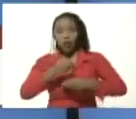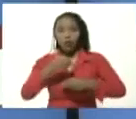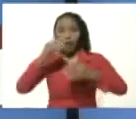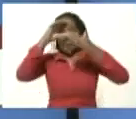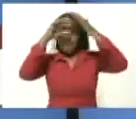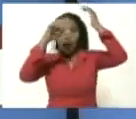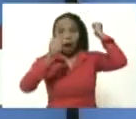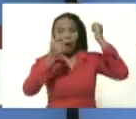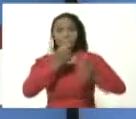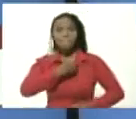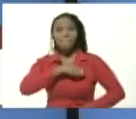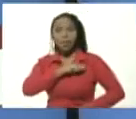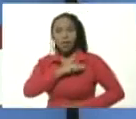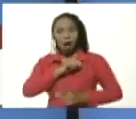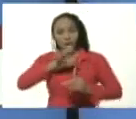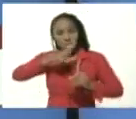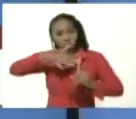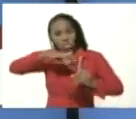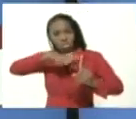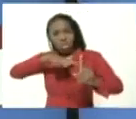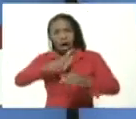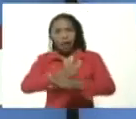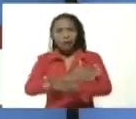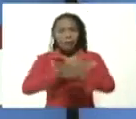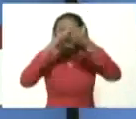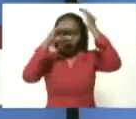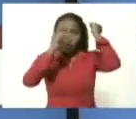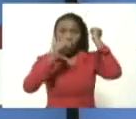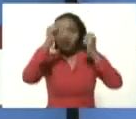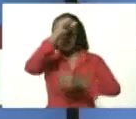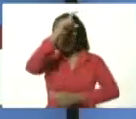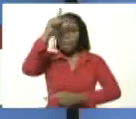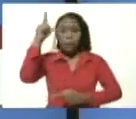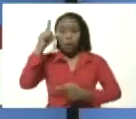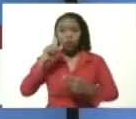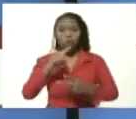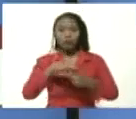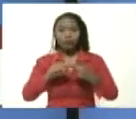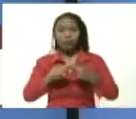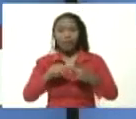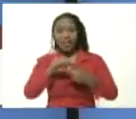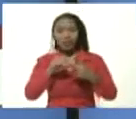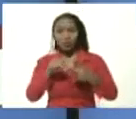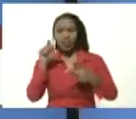de España con el anterior embajador que estaba aquí, con Leopoldo López. O sea,